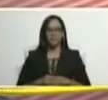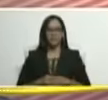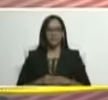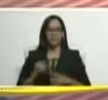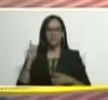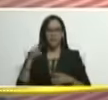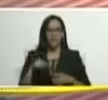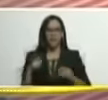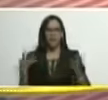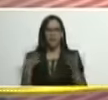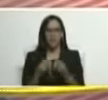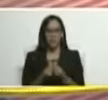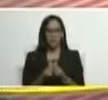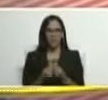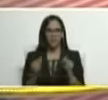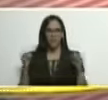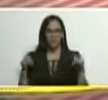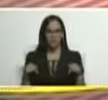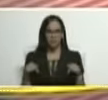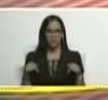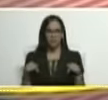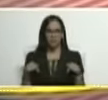También nos acompaña acá